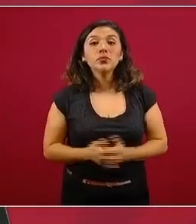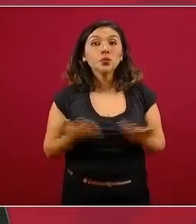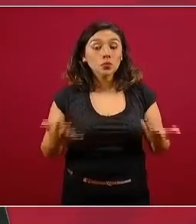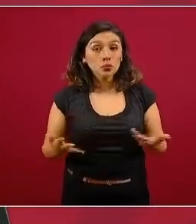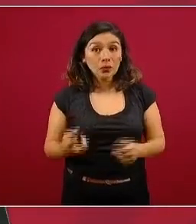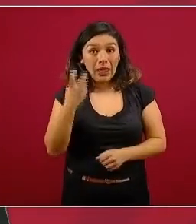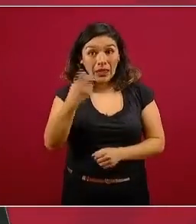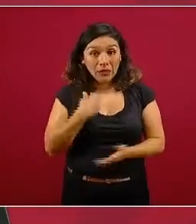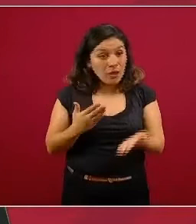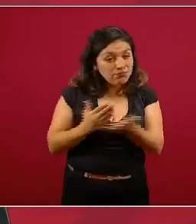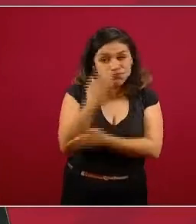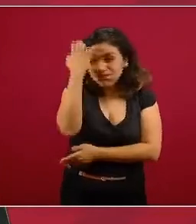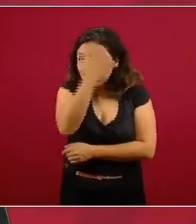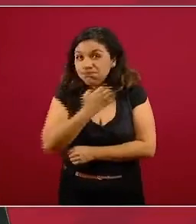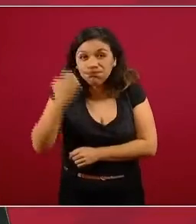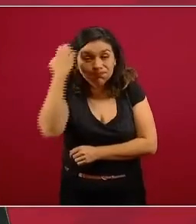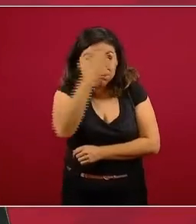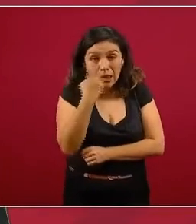Esta intervención, repito,